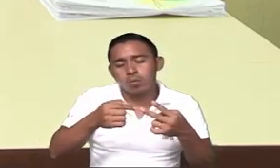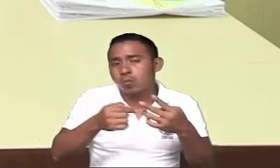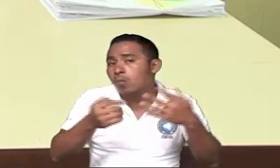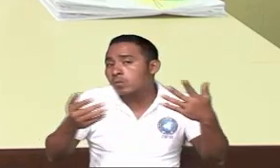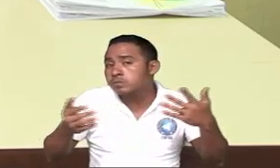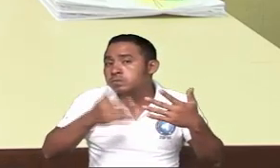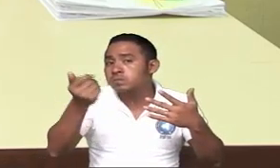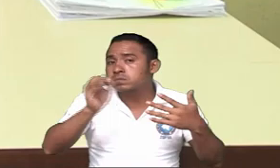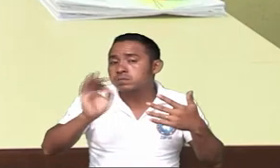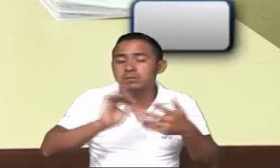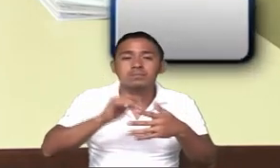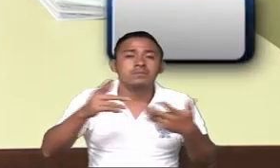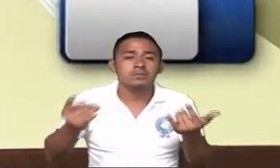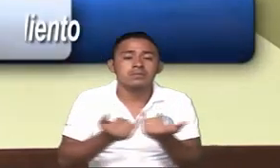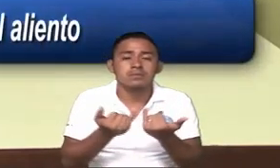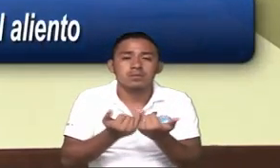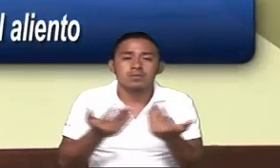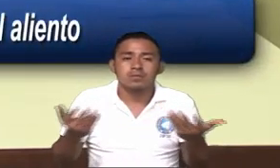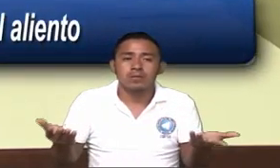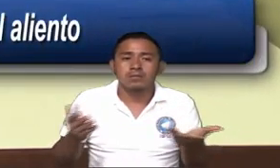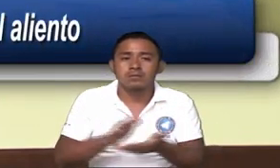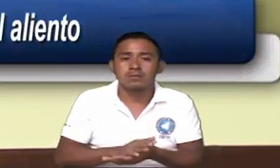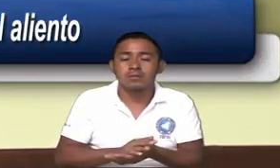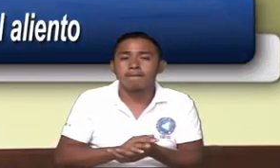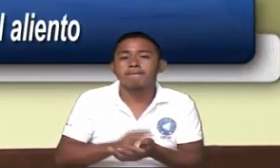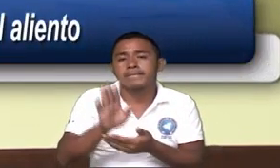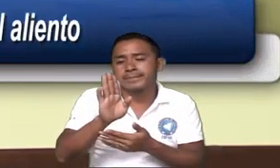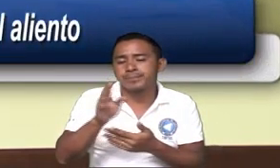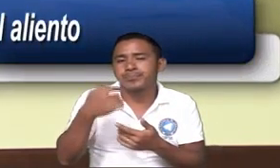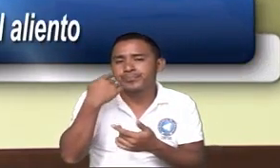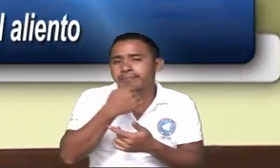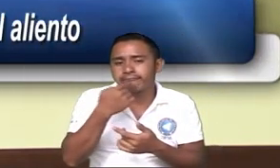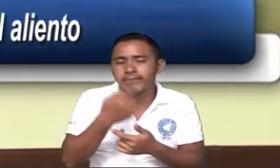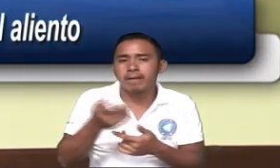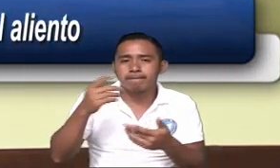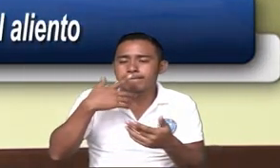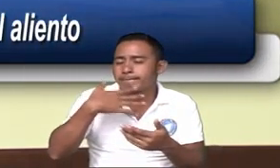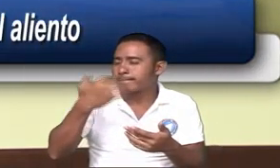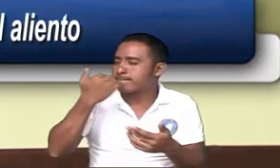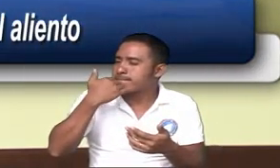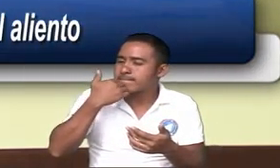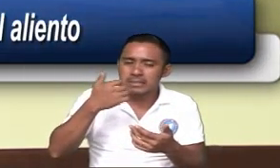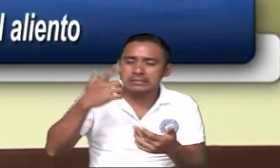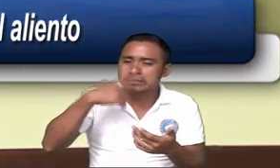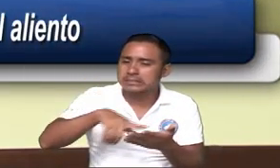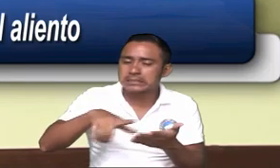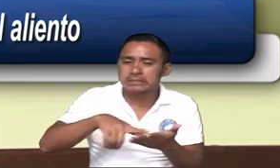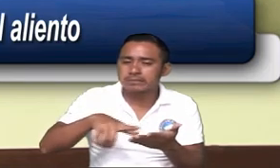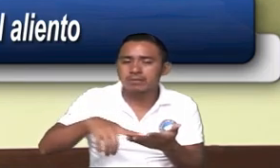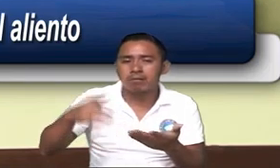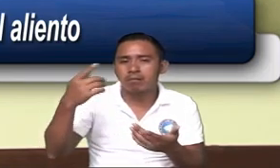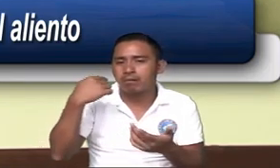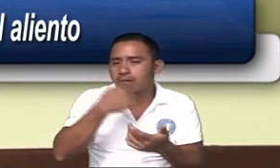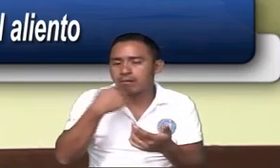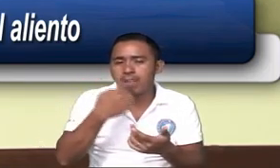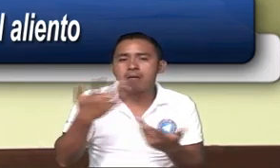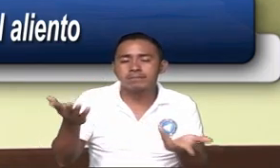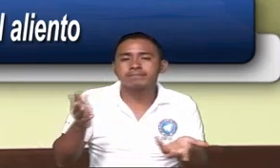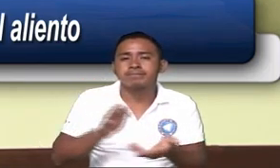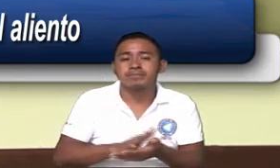además no descartando la causa bucal, o sea, mala higiene bucal. También tienes que descartar, como te